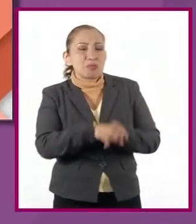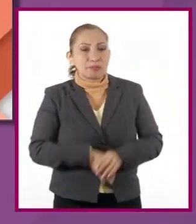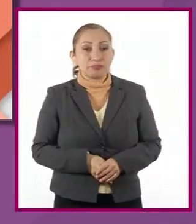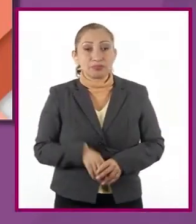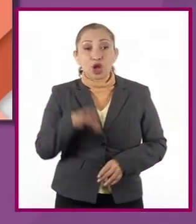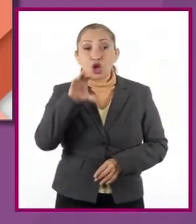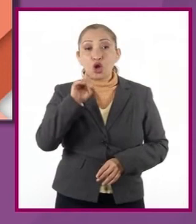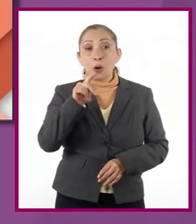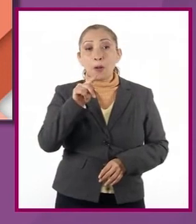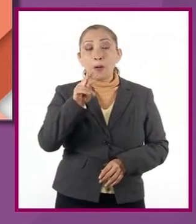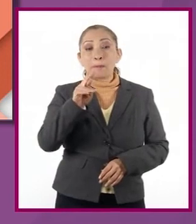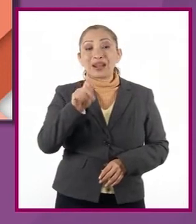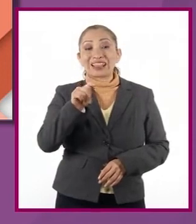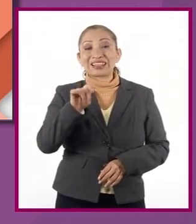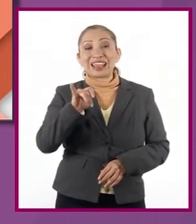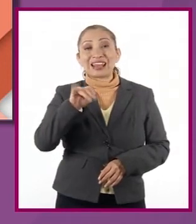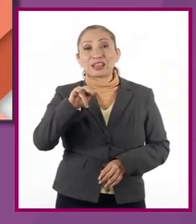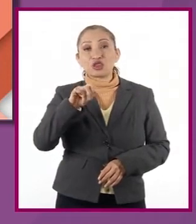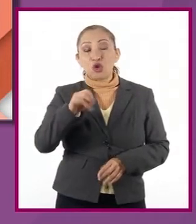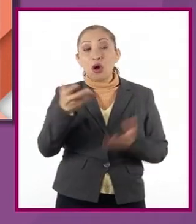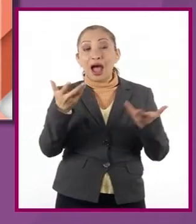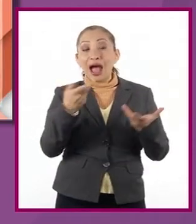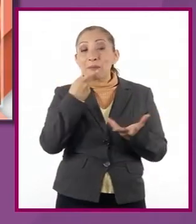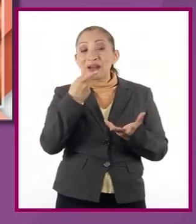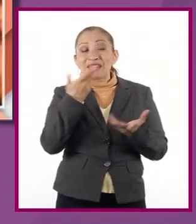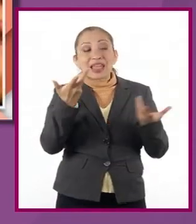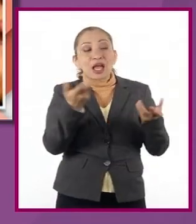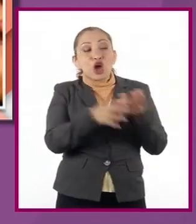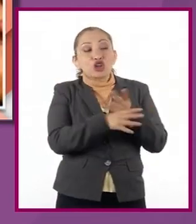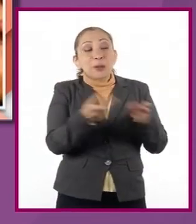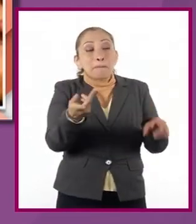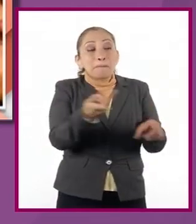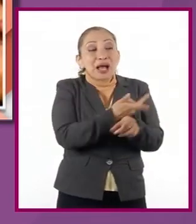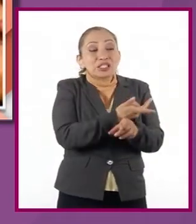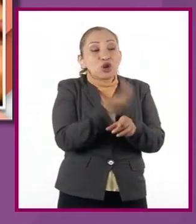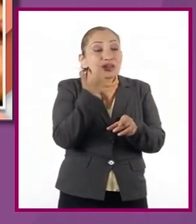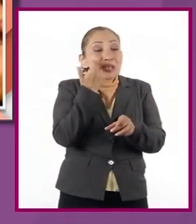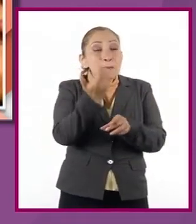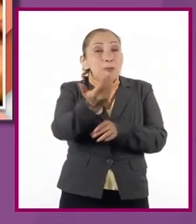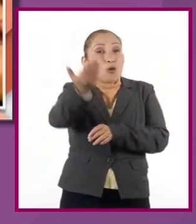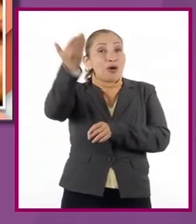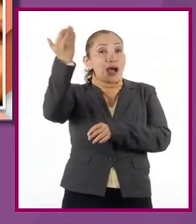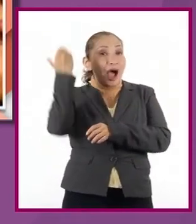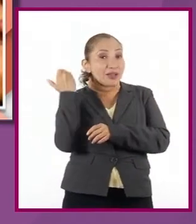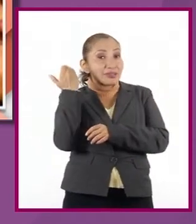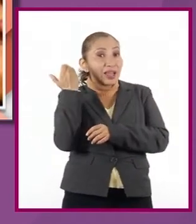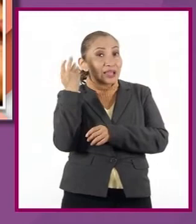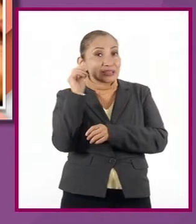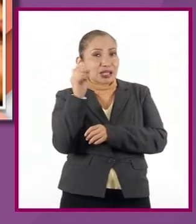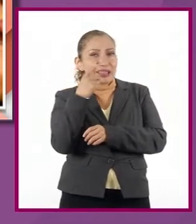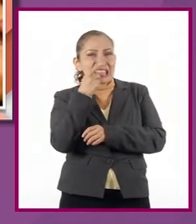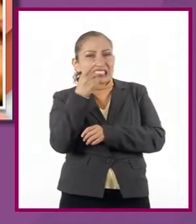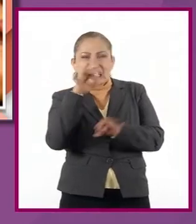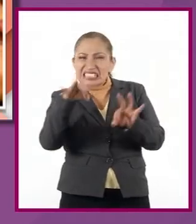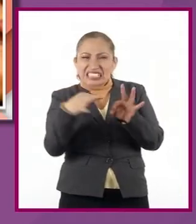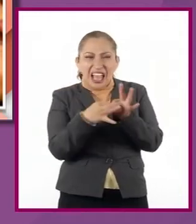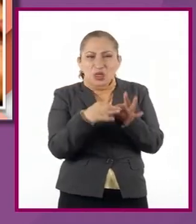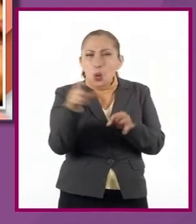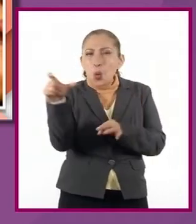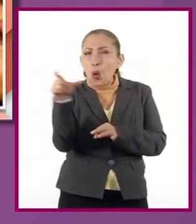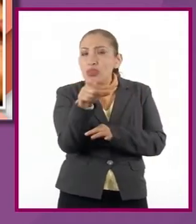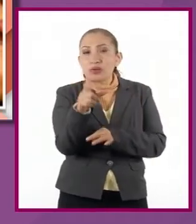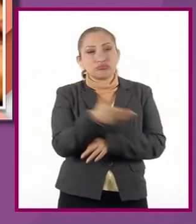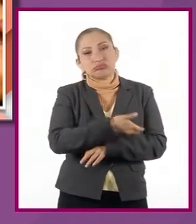El copretérito menciona acciones que sucedieron en un tiempo pasado y no se determina el momento